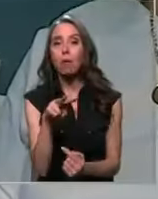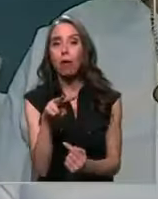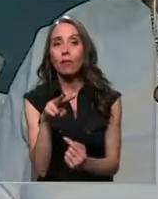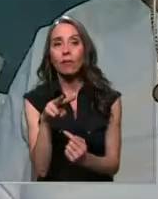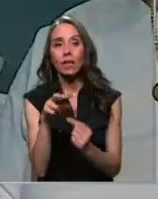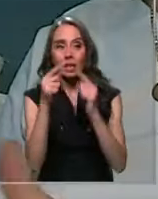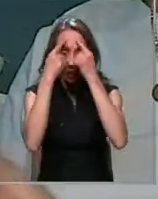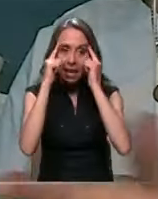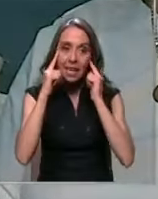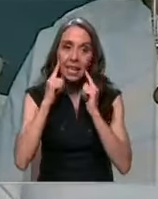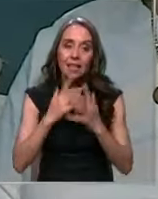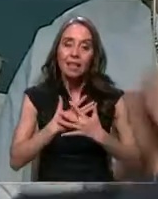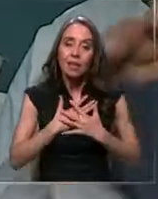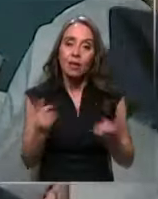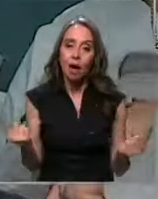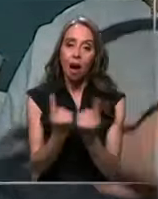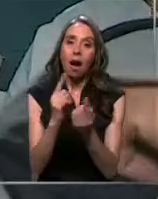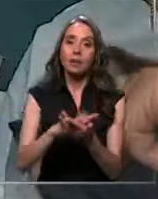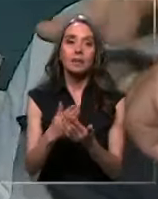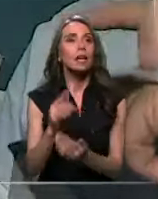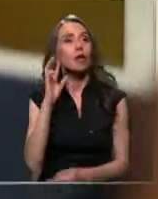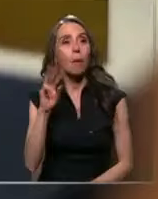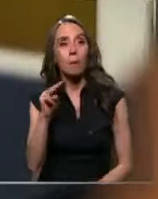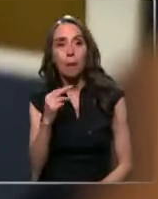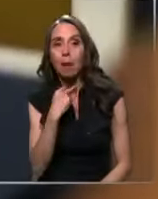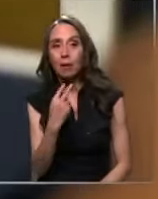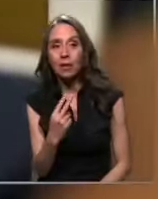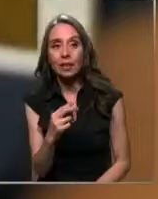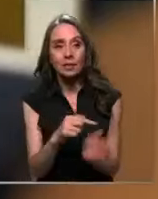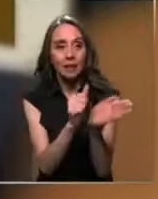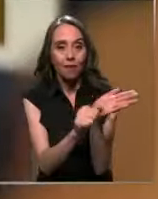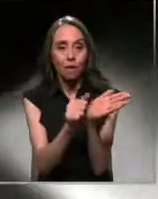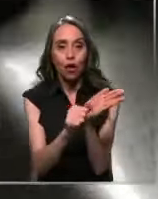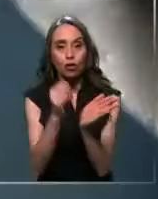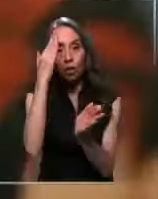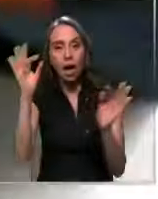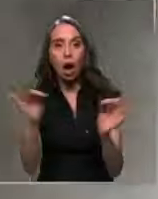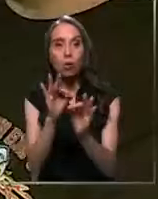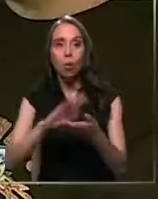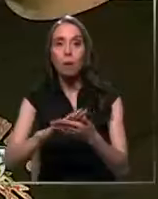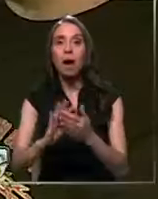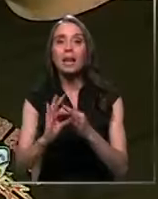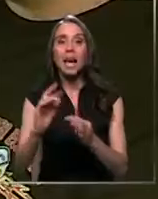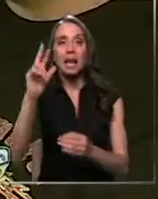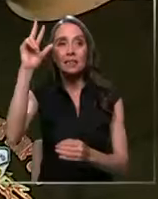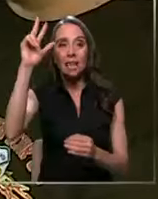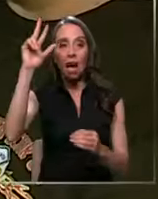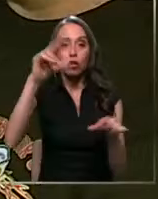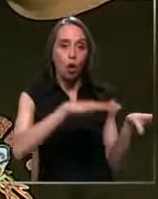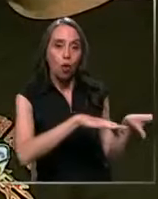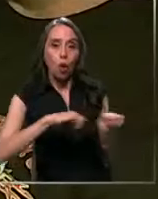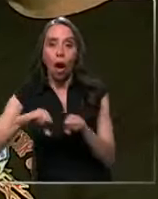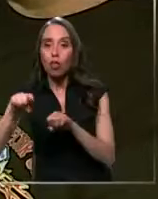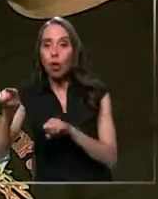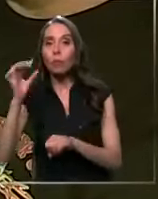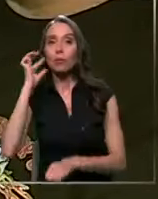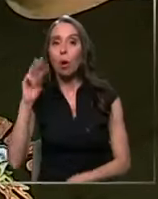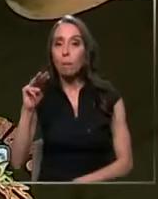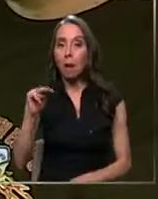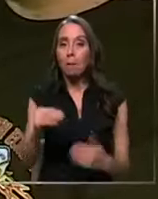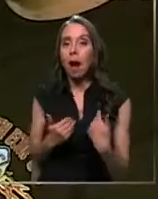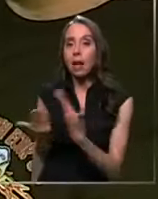sanar las heridas. Siempre me acordaba de él, sobre todo para el día de su cumpleaños. Gracias a Dios llegó donde una mamá que